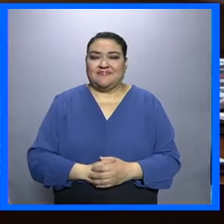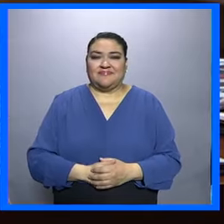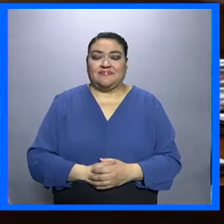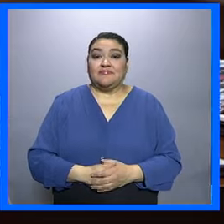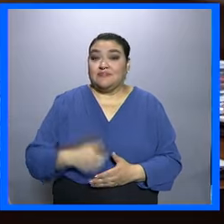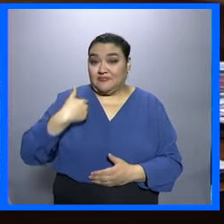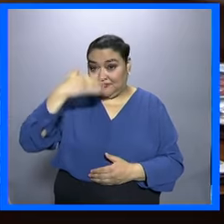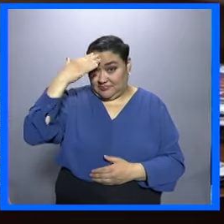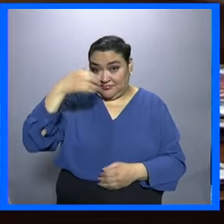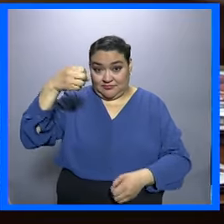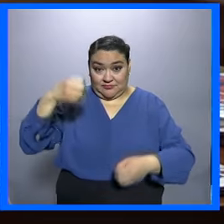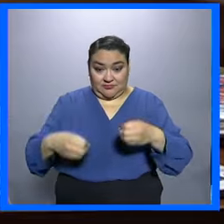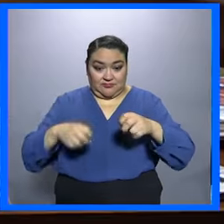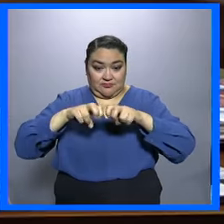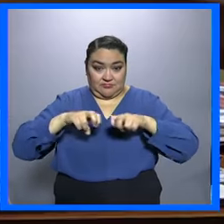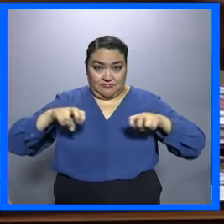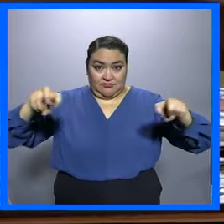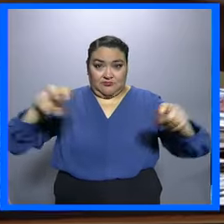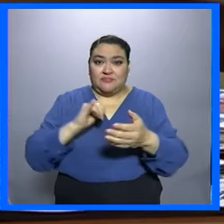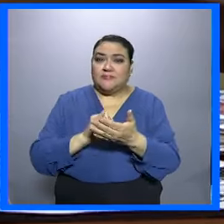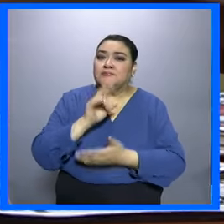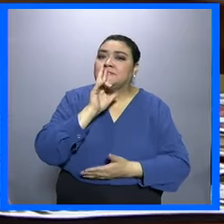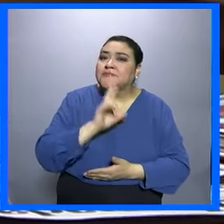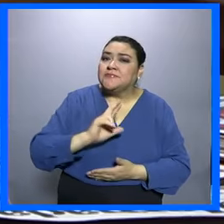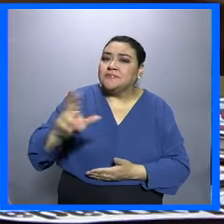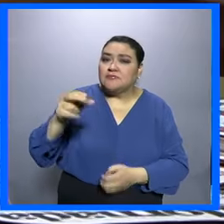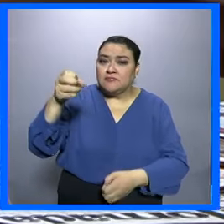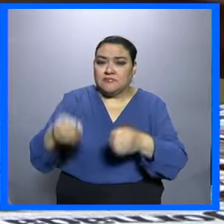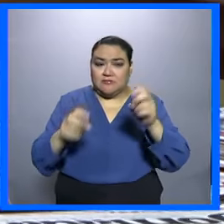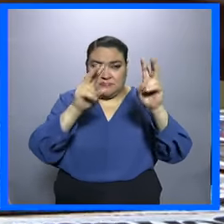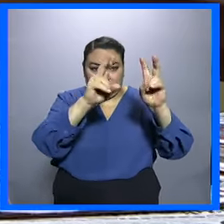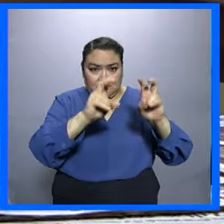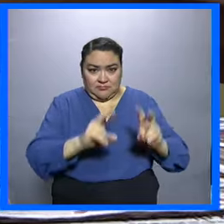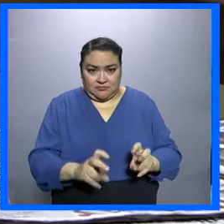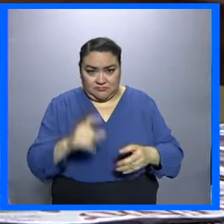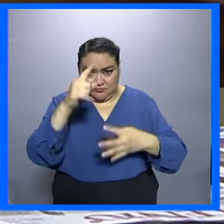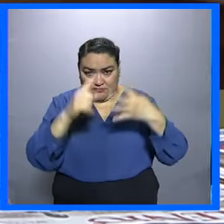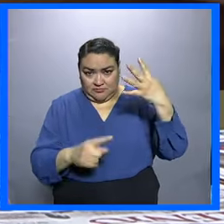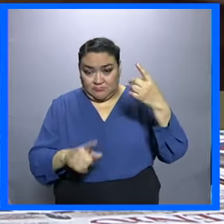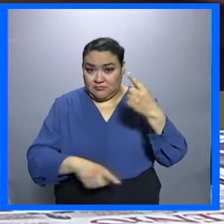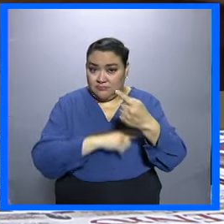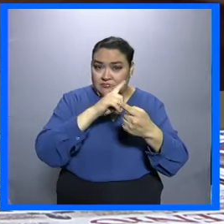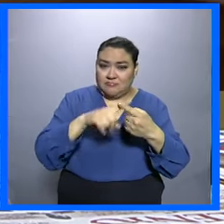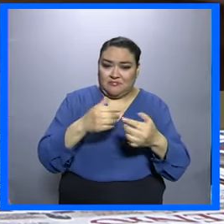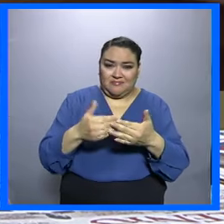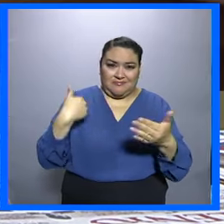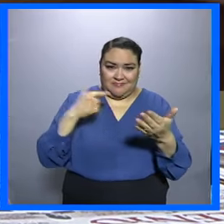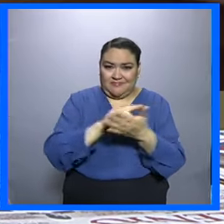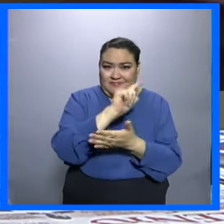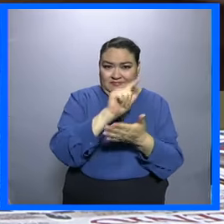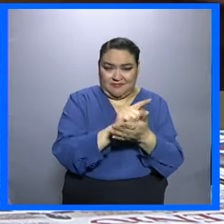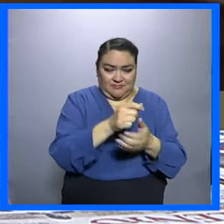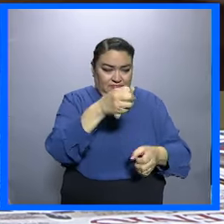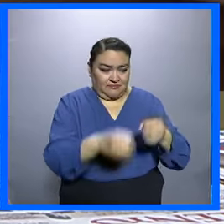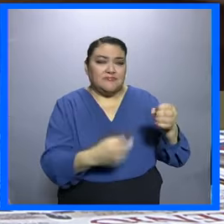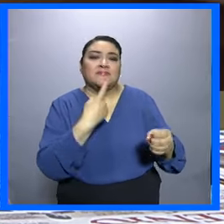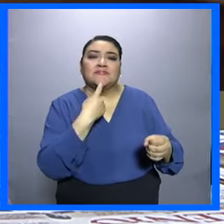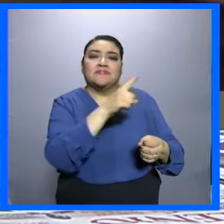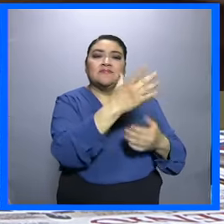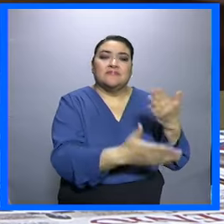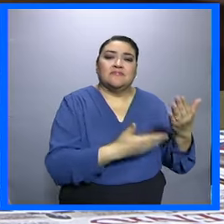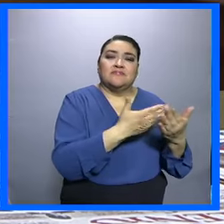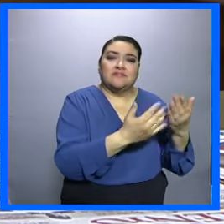El Pleno de la Corte también resolvió diversos asuntos, entre ellos uno relacionado con la reciente reforma en materia de amparo y